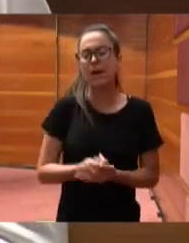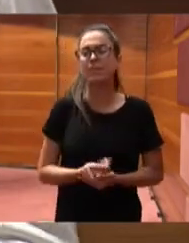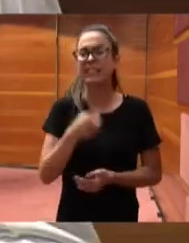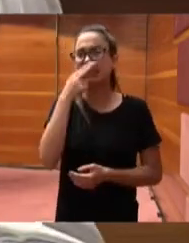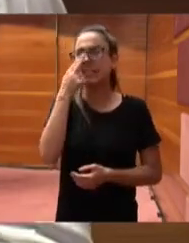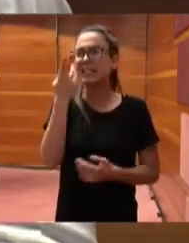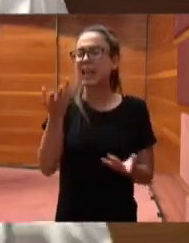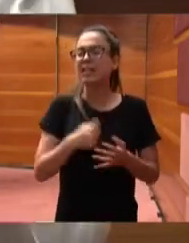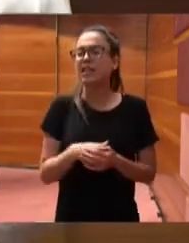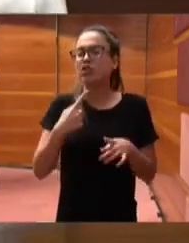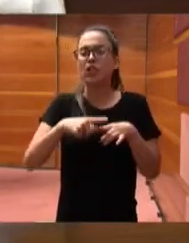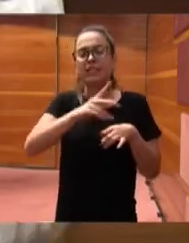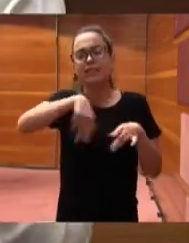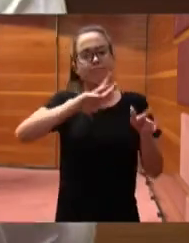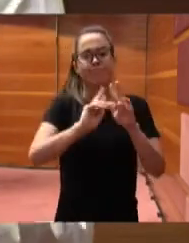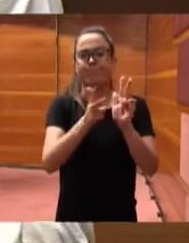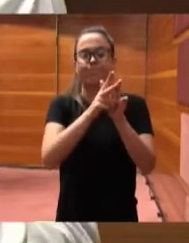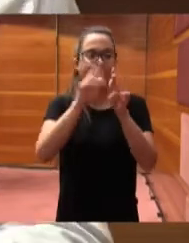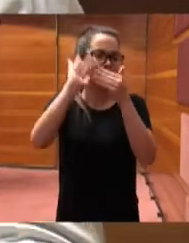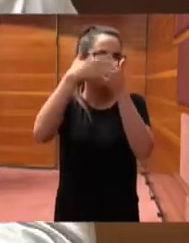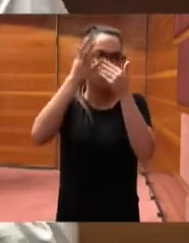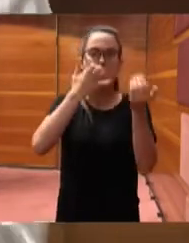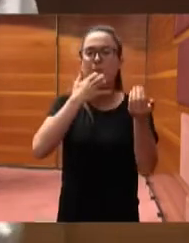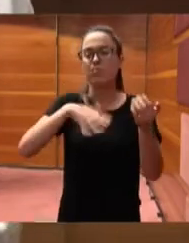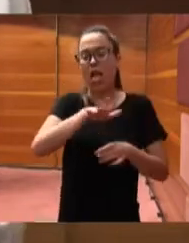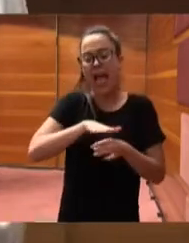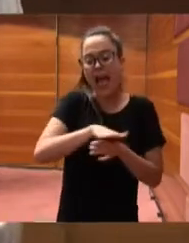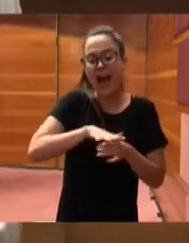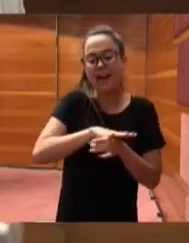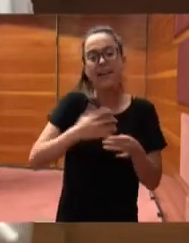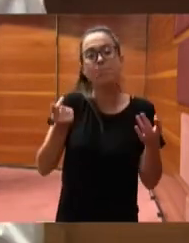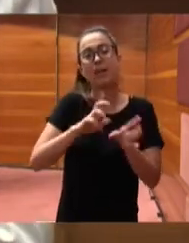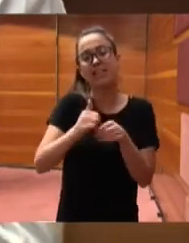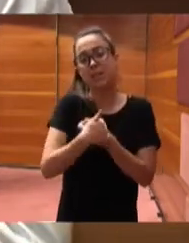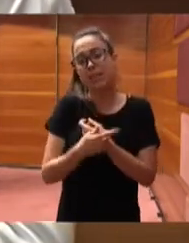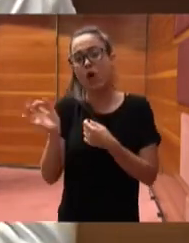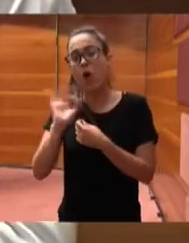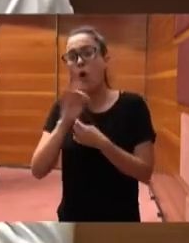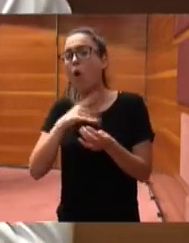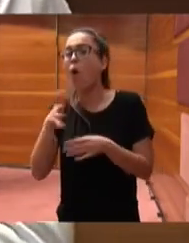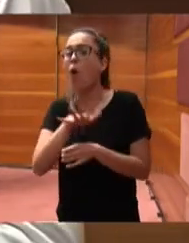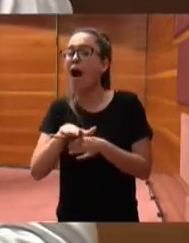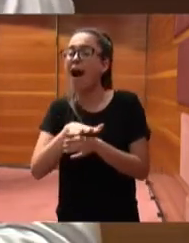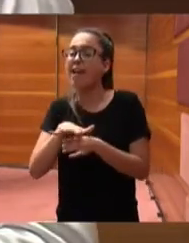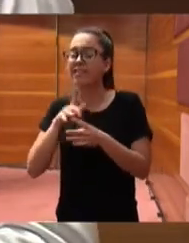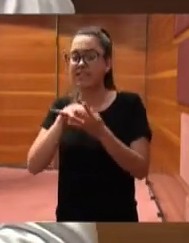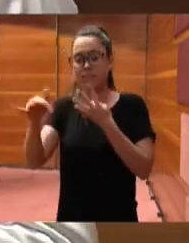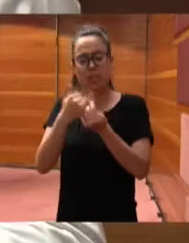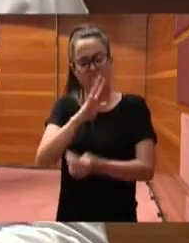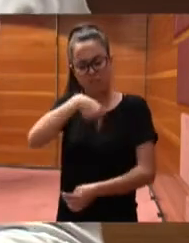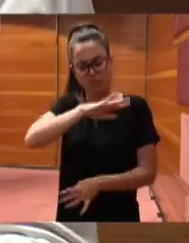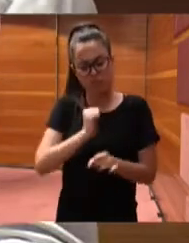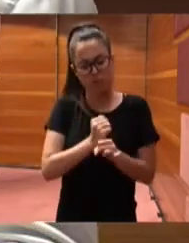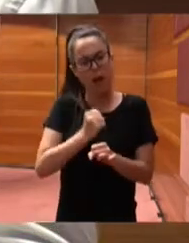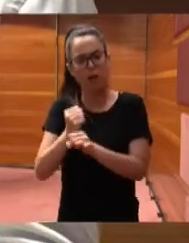ciudadanía y que son internos. El hecho de contar con un área de participación y contar con una unidad de transparencia, que están llevando trabajo y habéis hecho